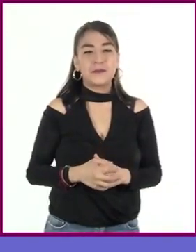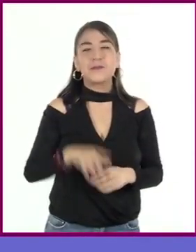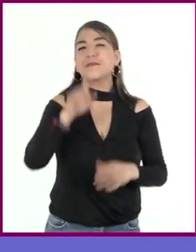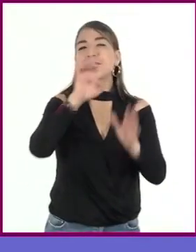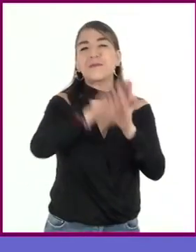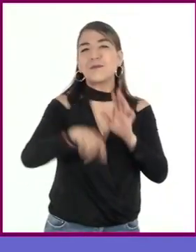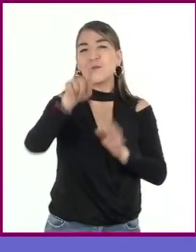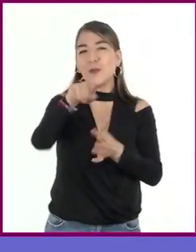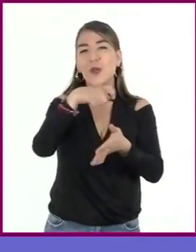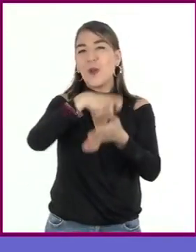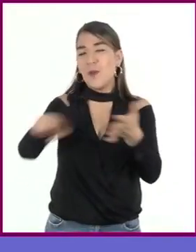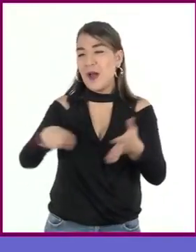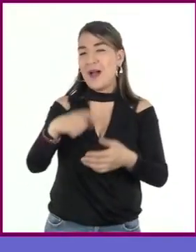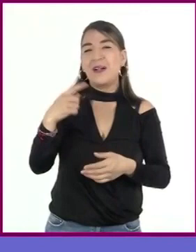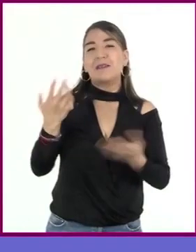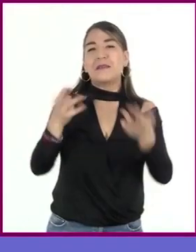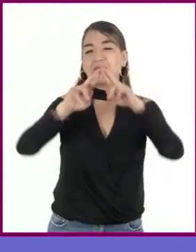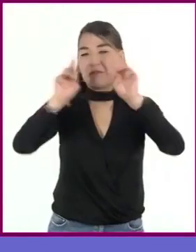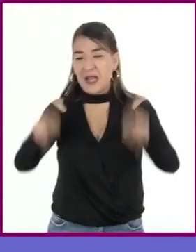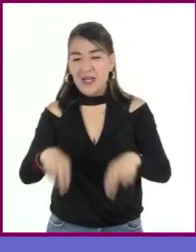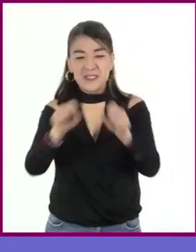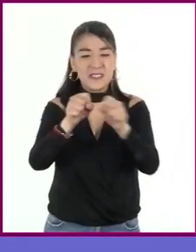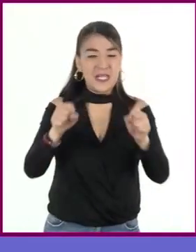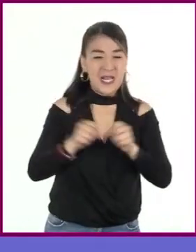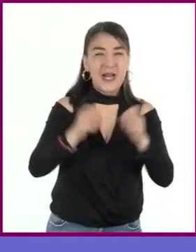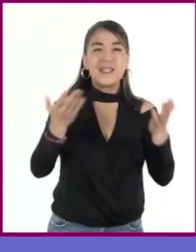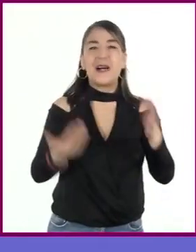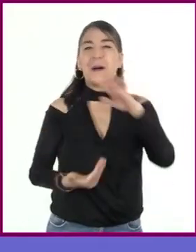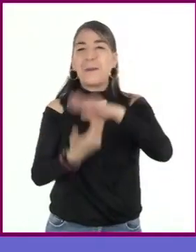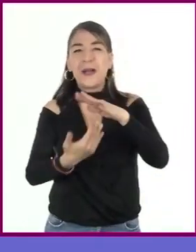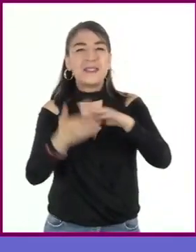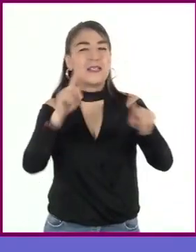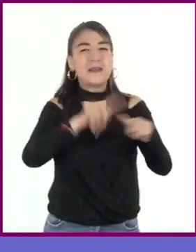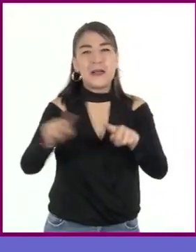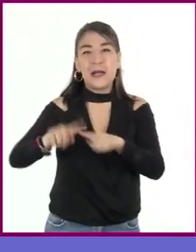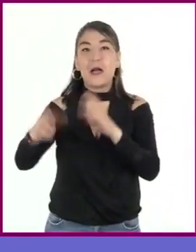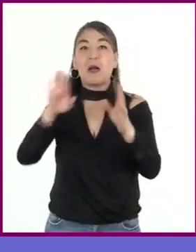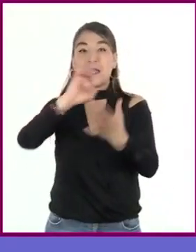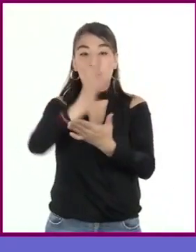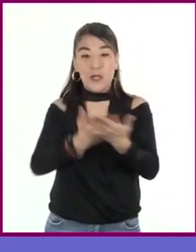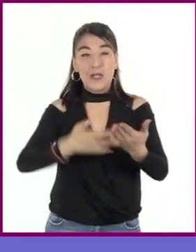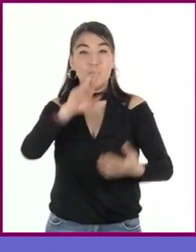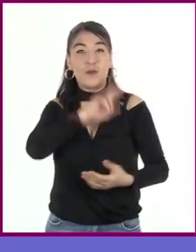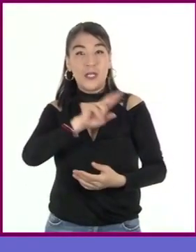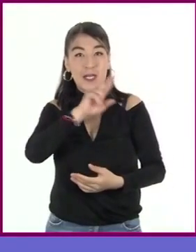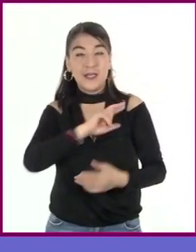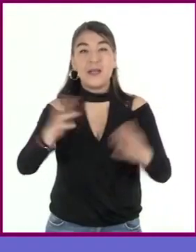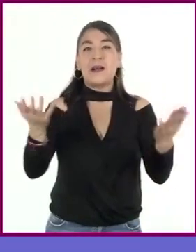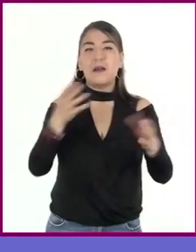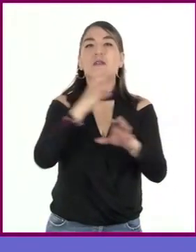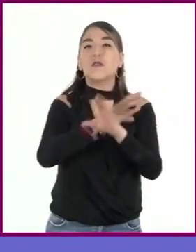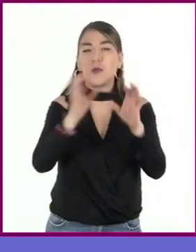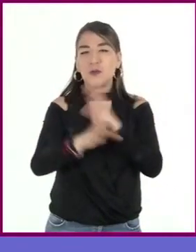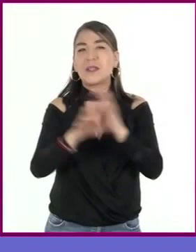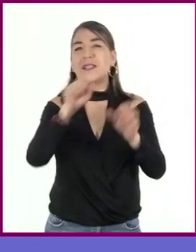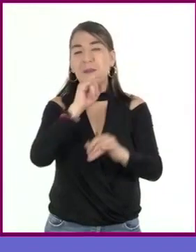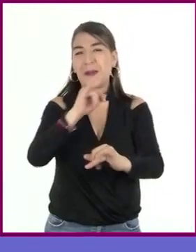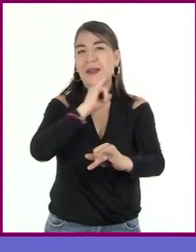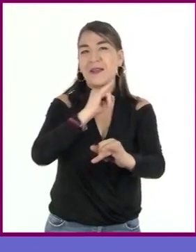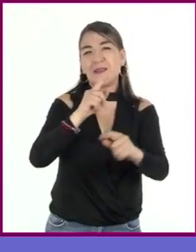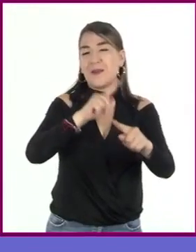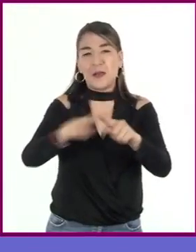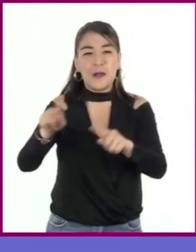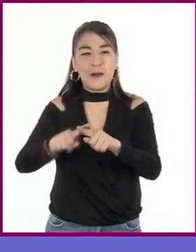de electrodomésticos, muebles y contratos de servicios y de renta, los comprobantes, recibos y